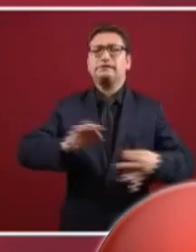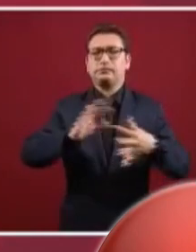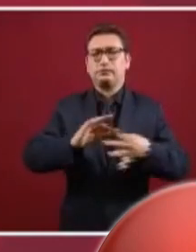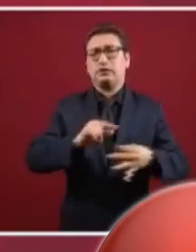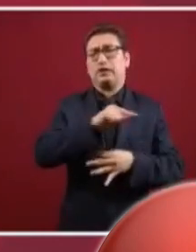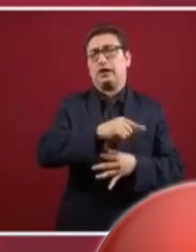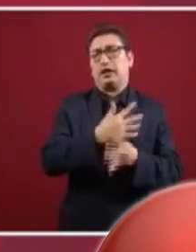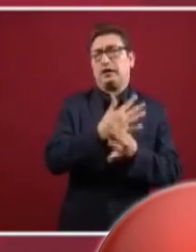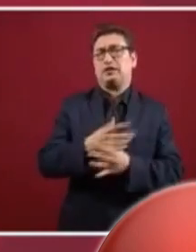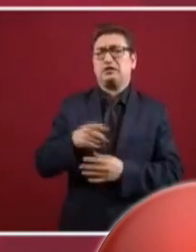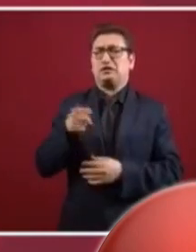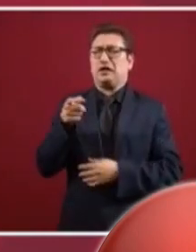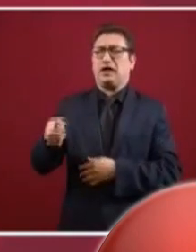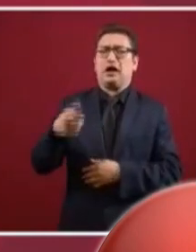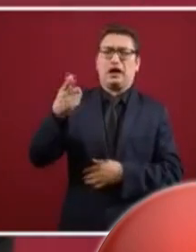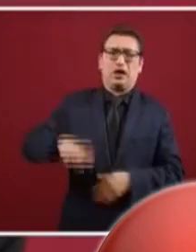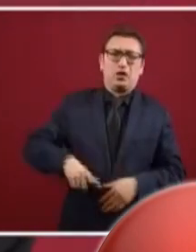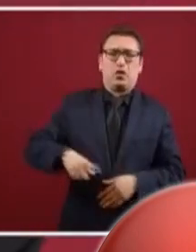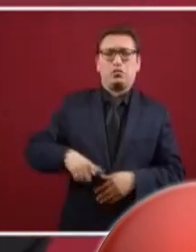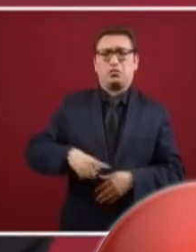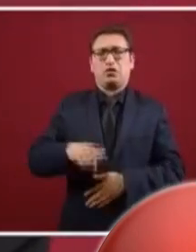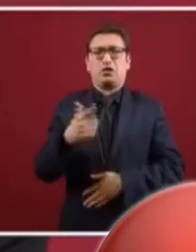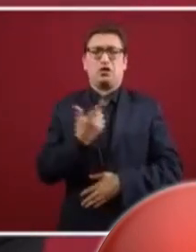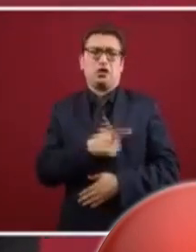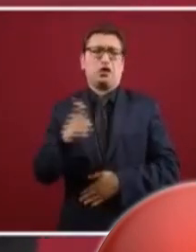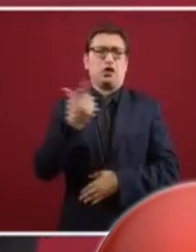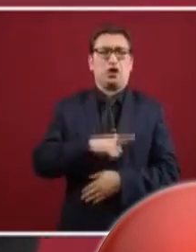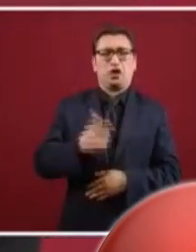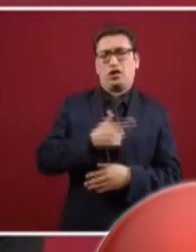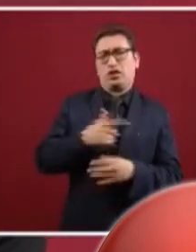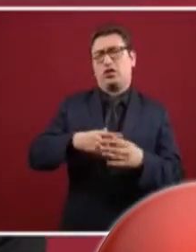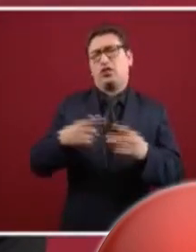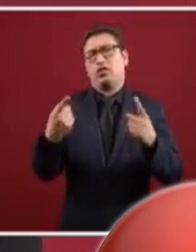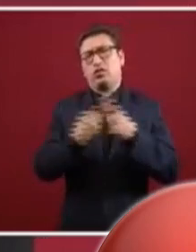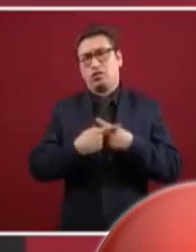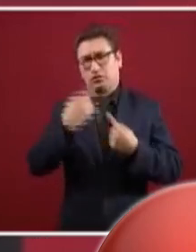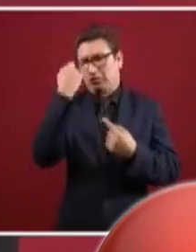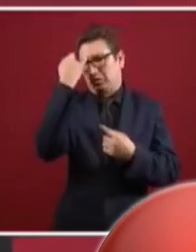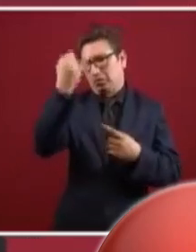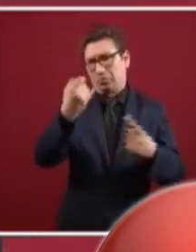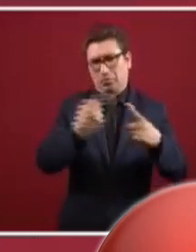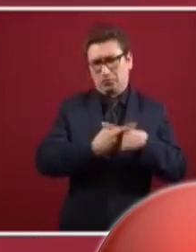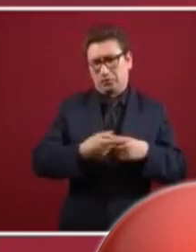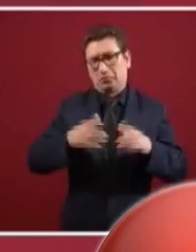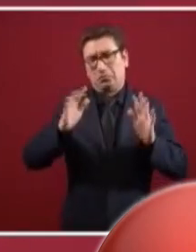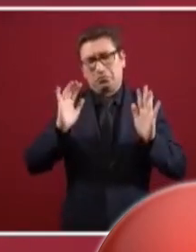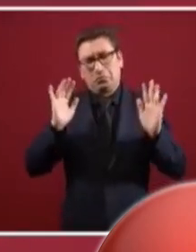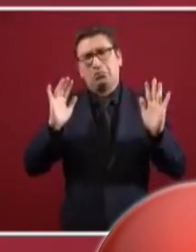discrepancias, ¿no?, por la actitud del gobierno. Pues es también